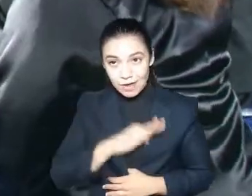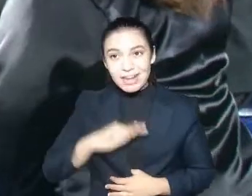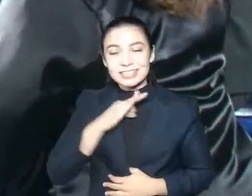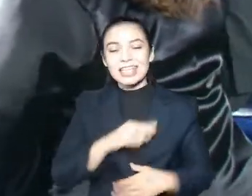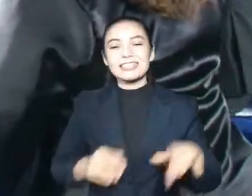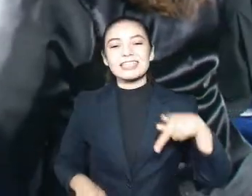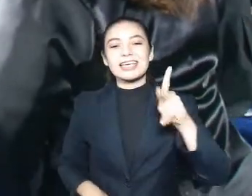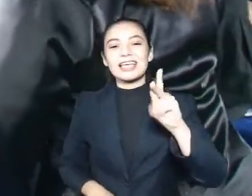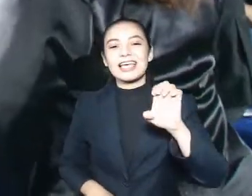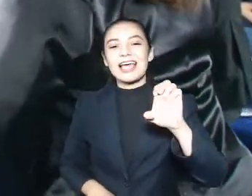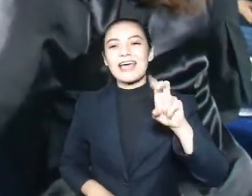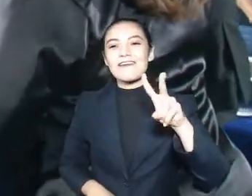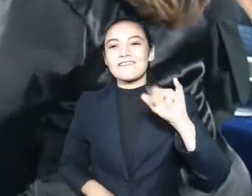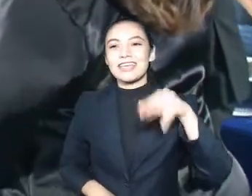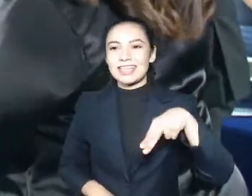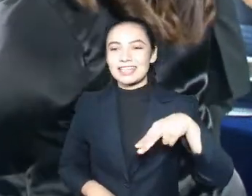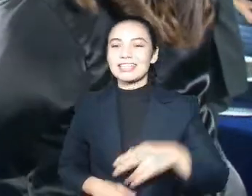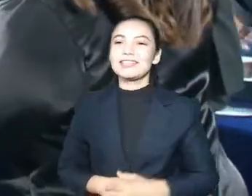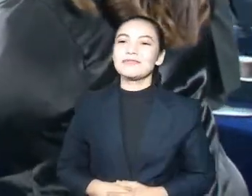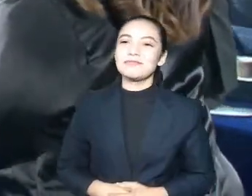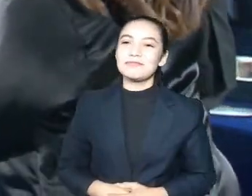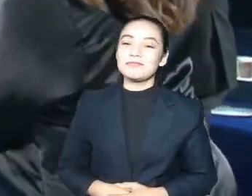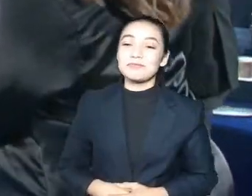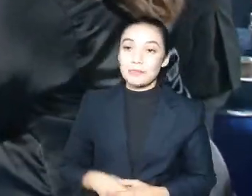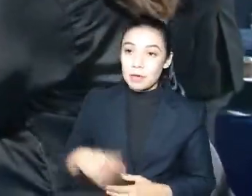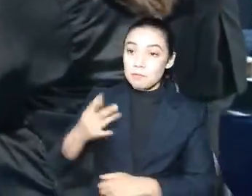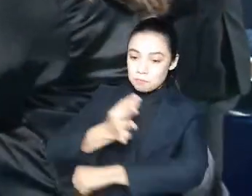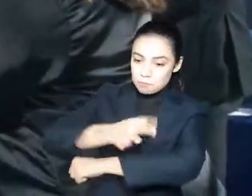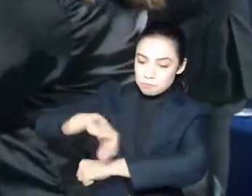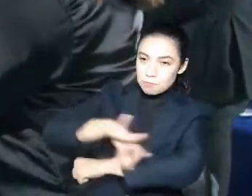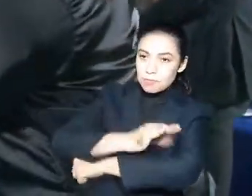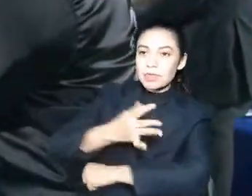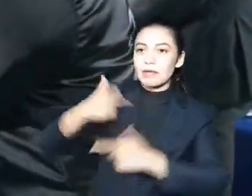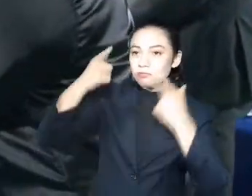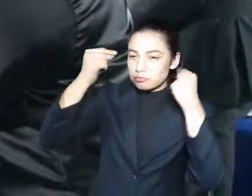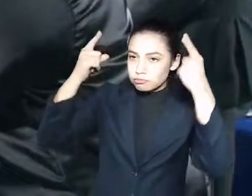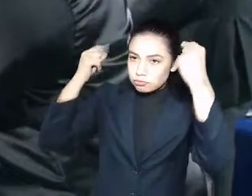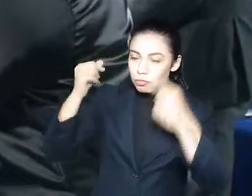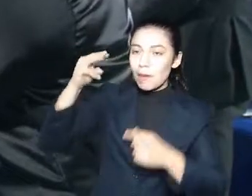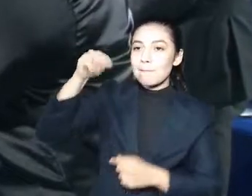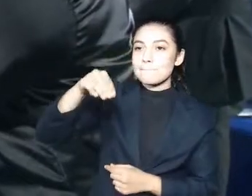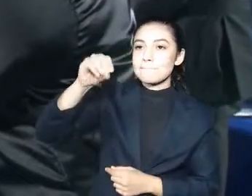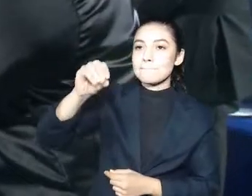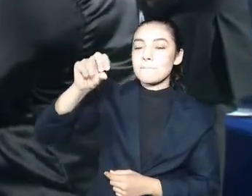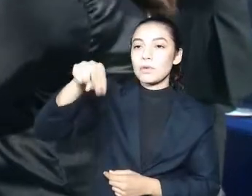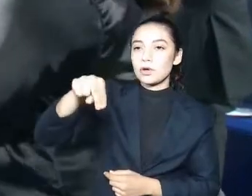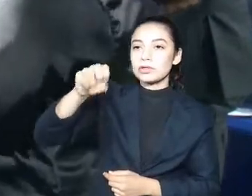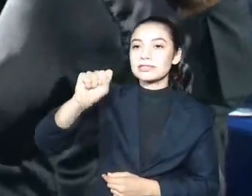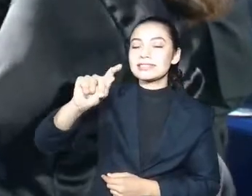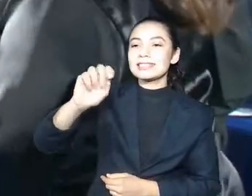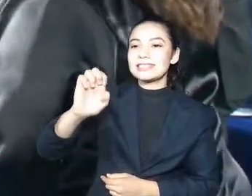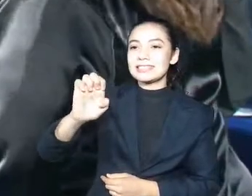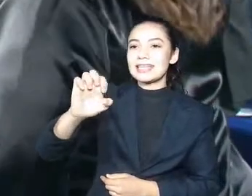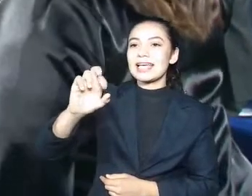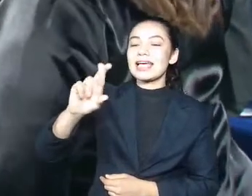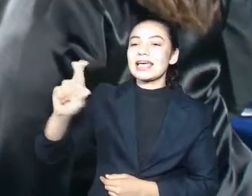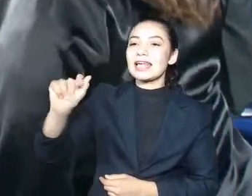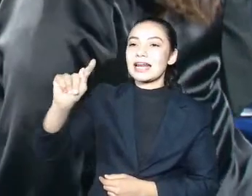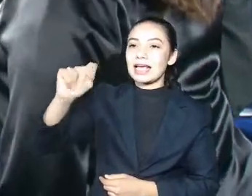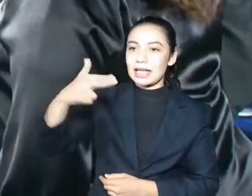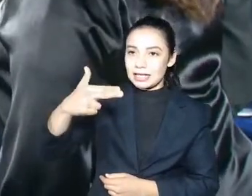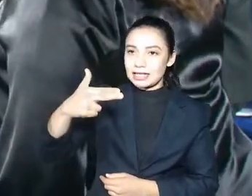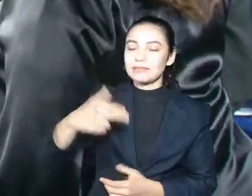Cruz. Del programa de arquitectura esta noche se gradúa Montserrat Guadalupe Robles Carpio.